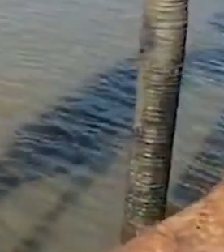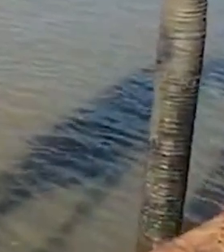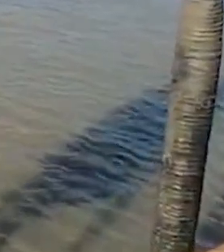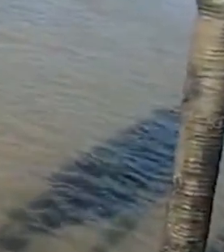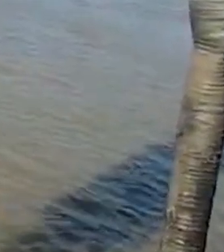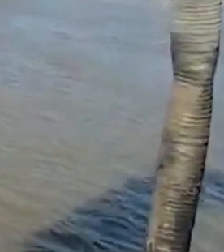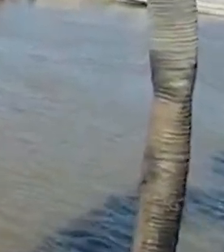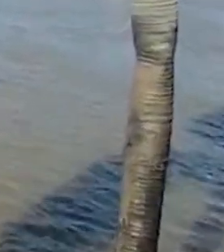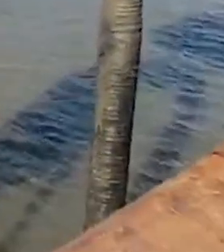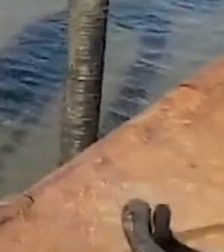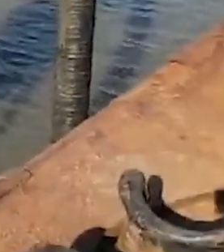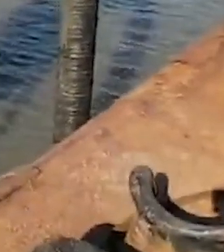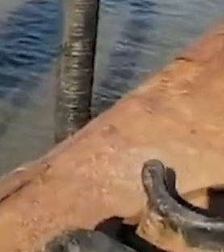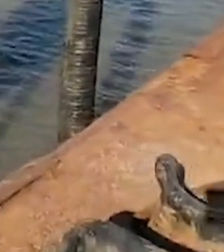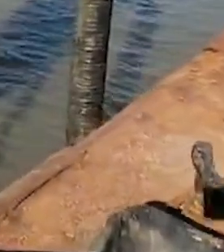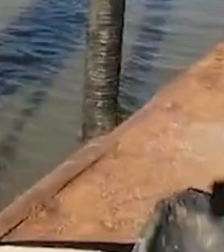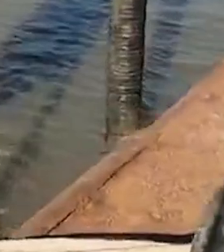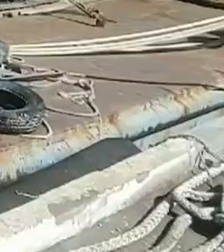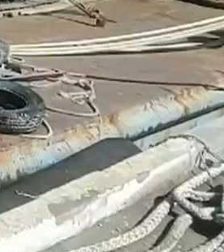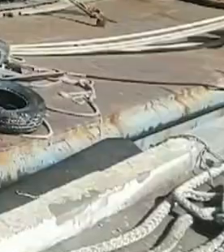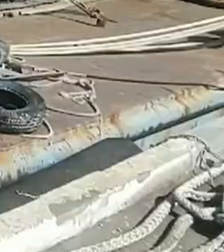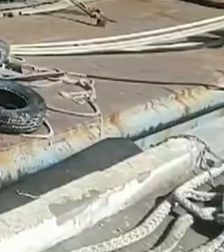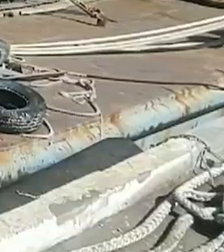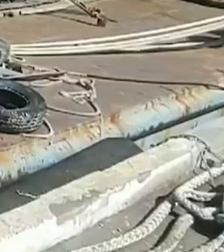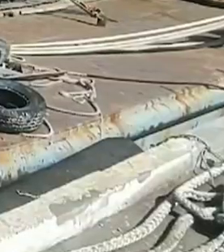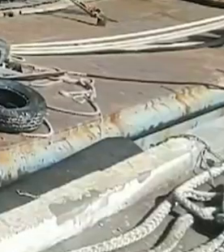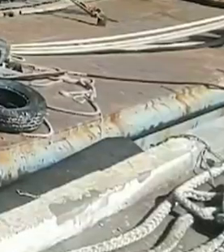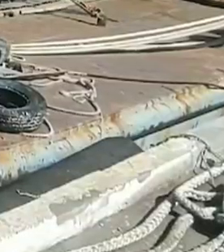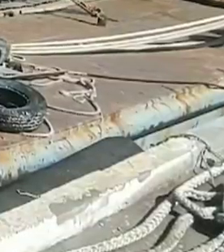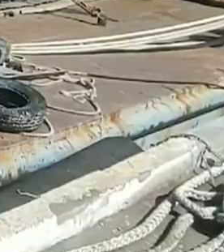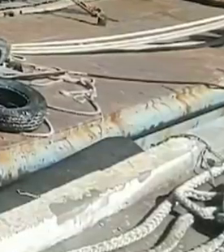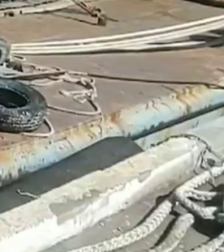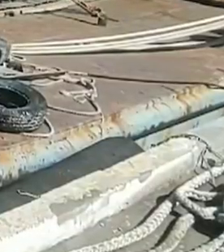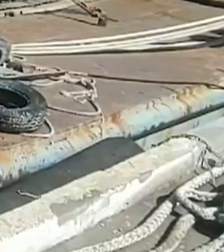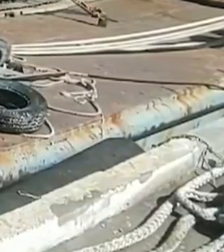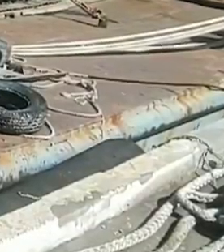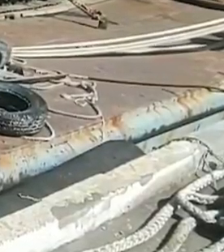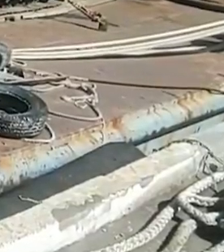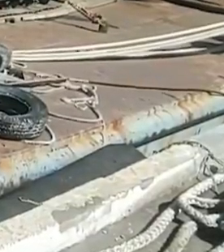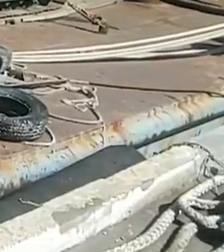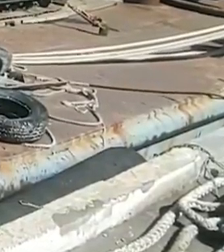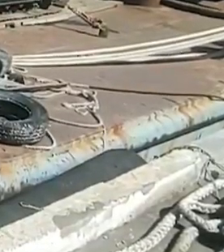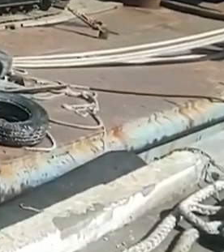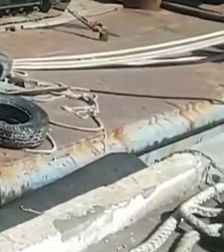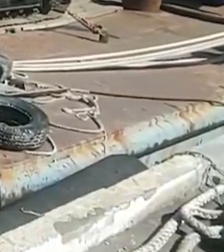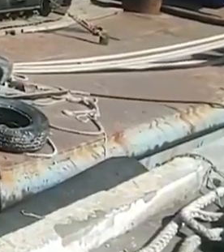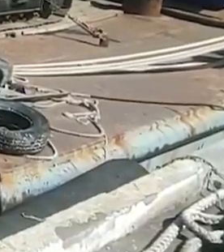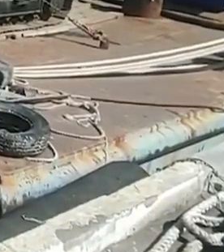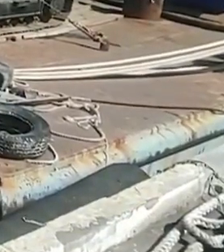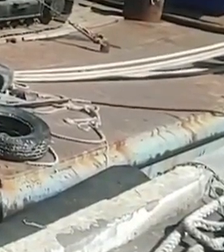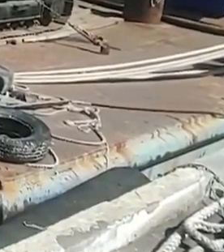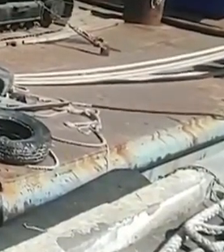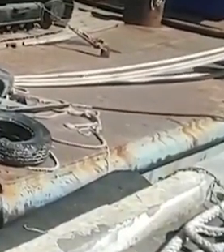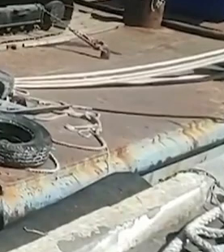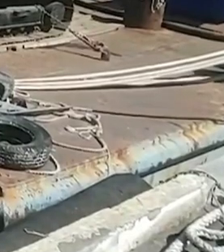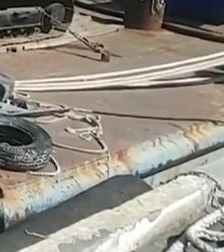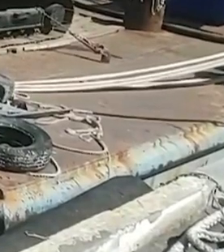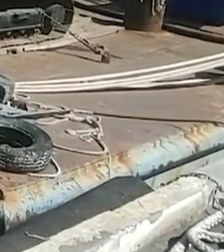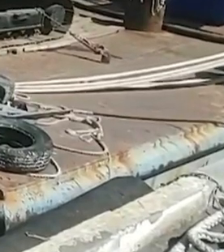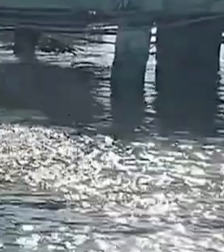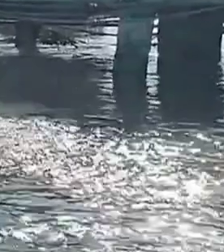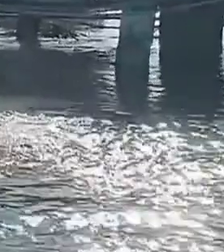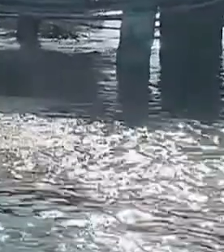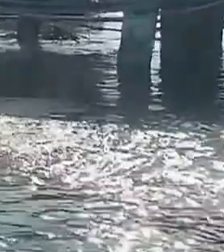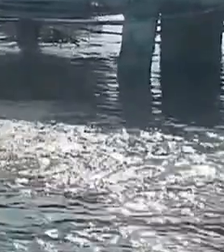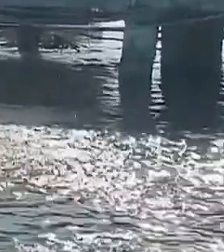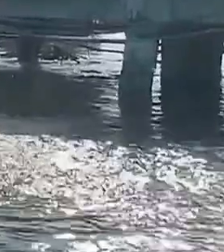la maquinaria pesada a bordo de un pontón con el fin de acceder a las áreas de difícil acceso para dragar. Tiene la